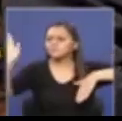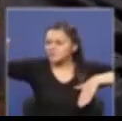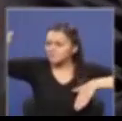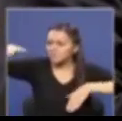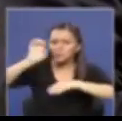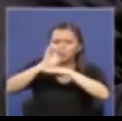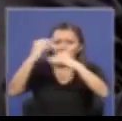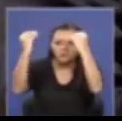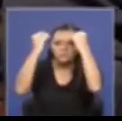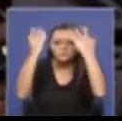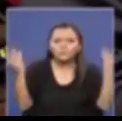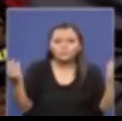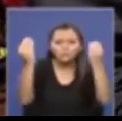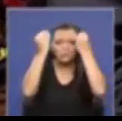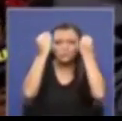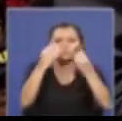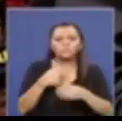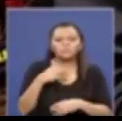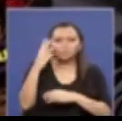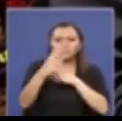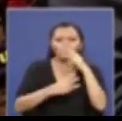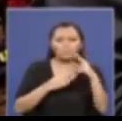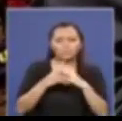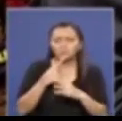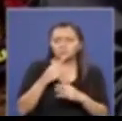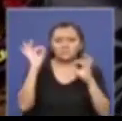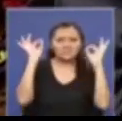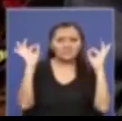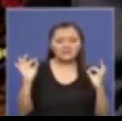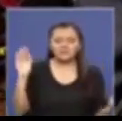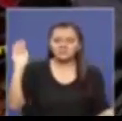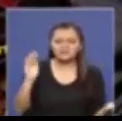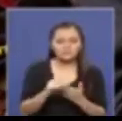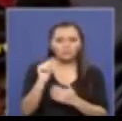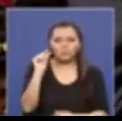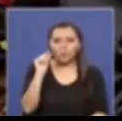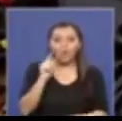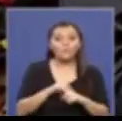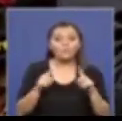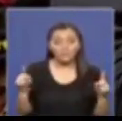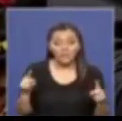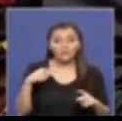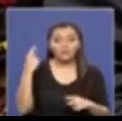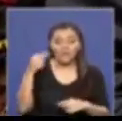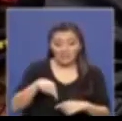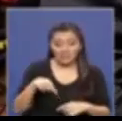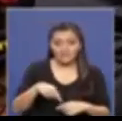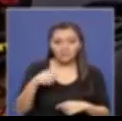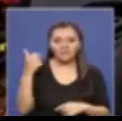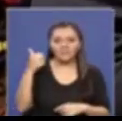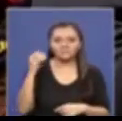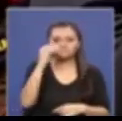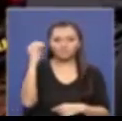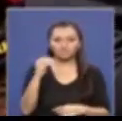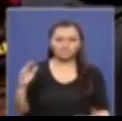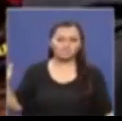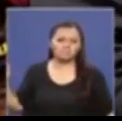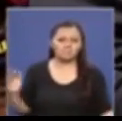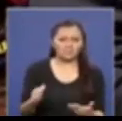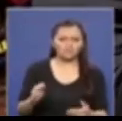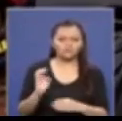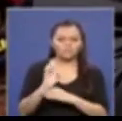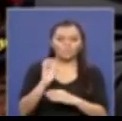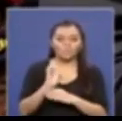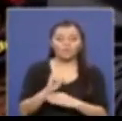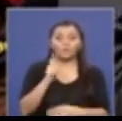de los programas exitosos. En el mundo es muy complejo reducir pérdidas de energía eléctrica, pero aquí hemos logrado reducir en 10 puntos. Y por cada reducción de